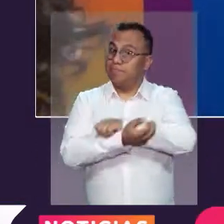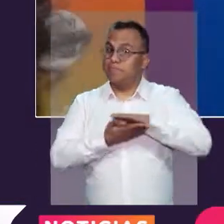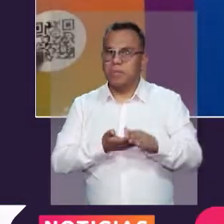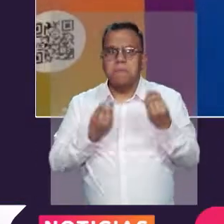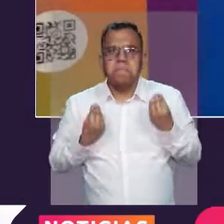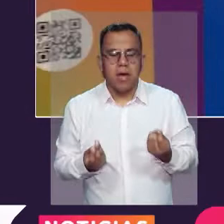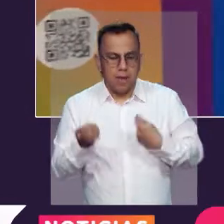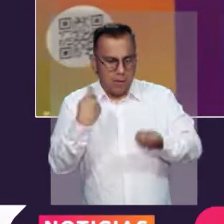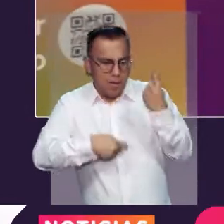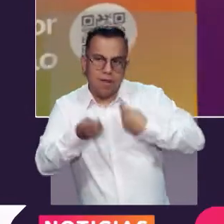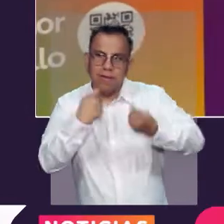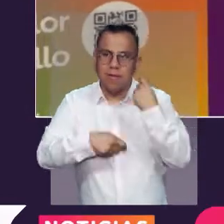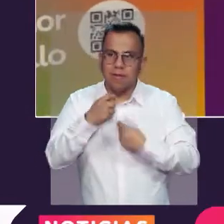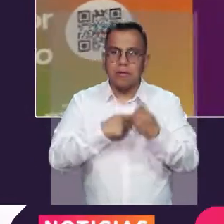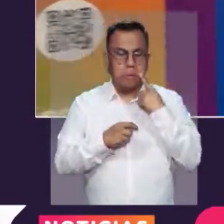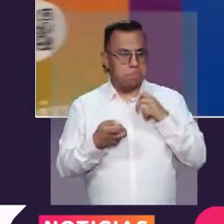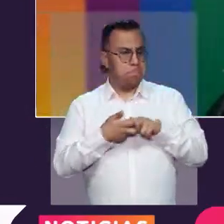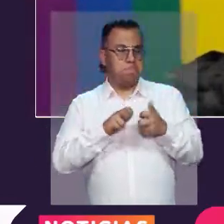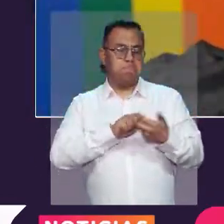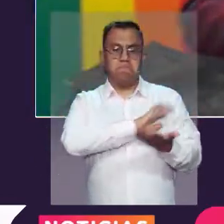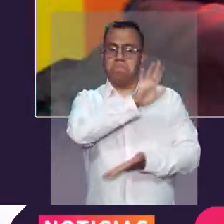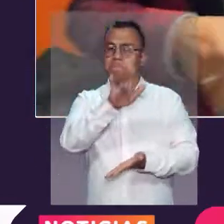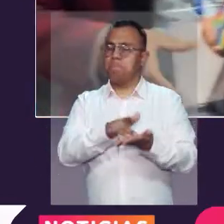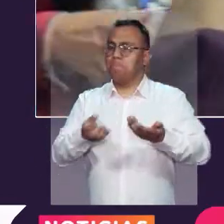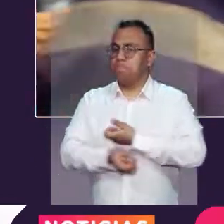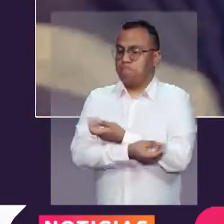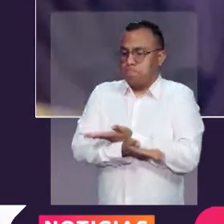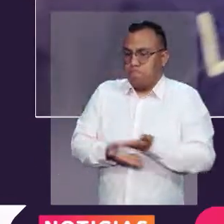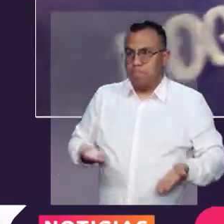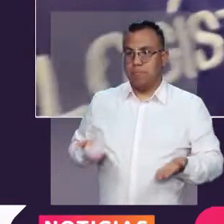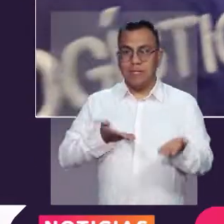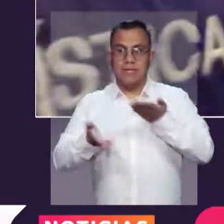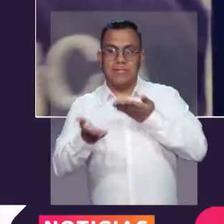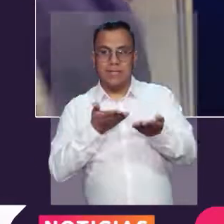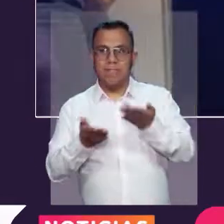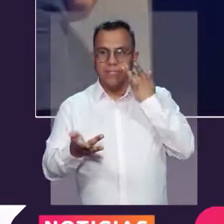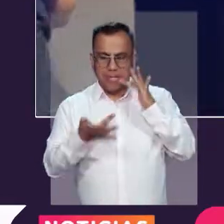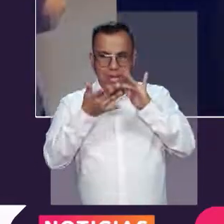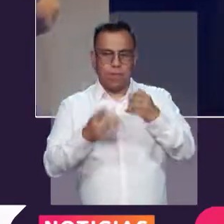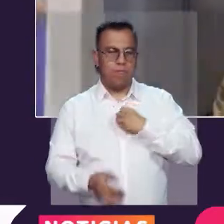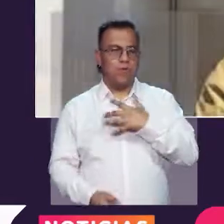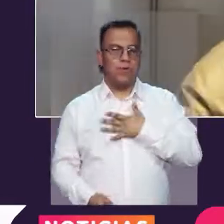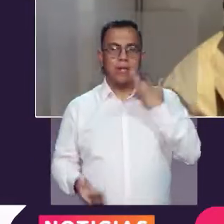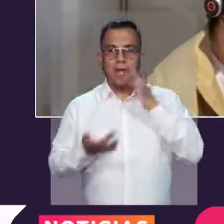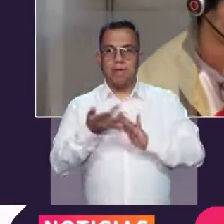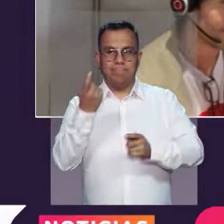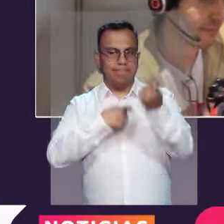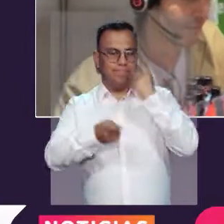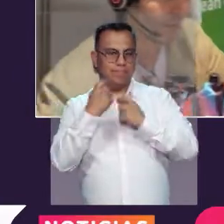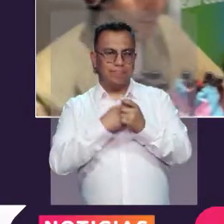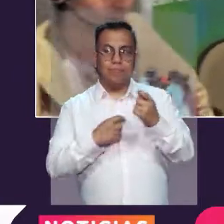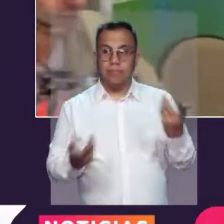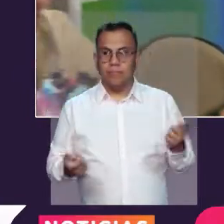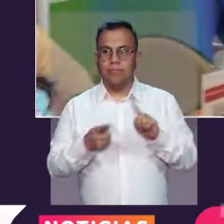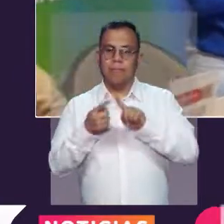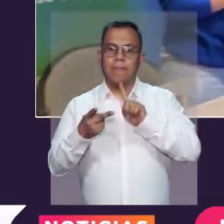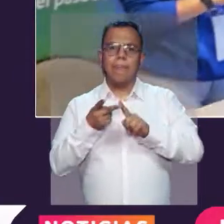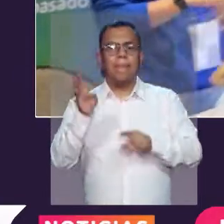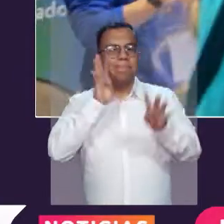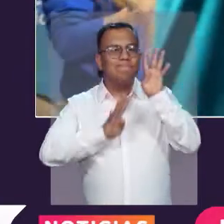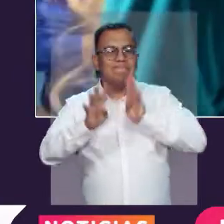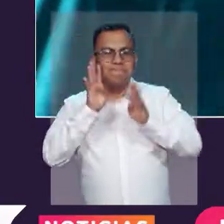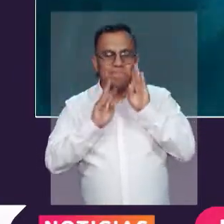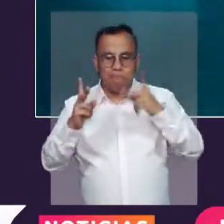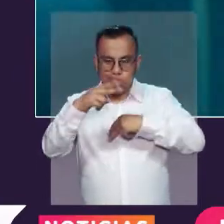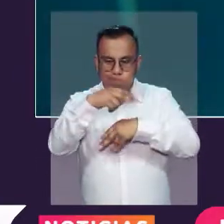que el emprendedor llegue simplemente con su oferta de productos y servicios directo a oportunidades de ventas. Nos dedicamos a decoración en